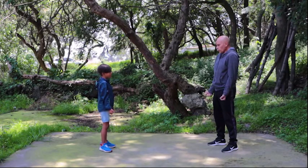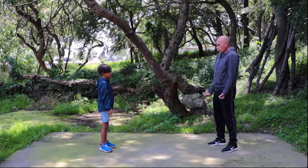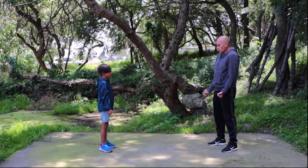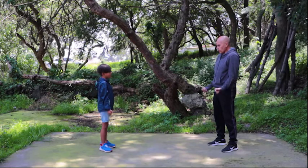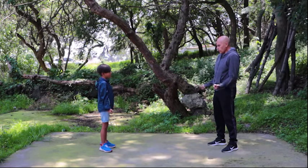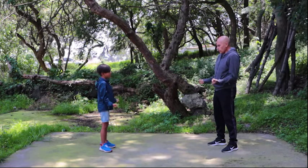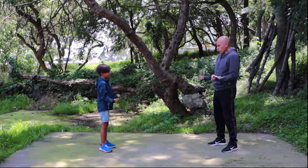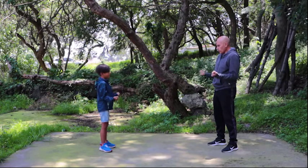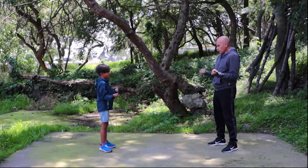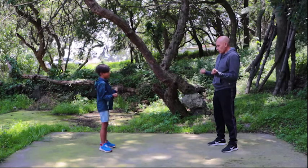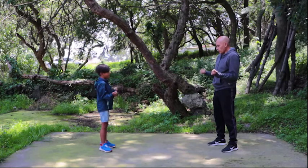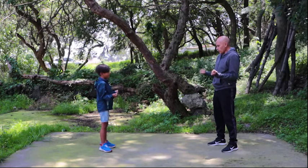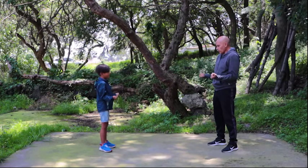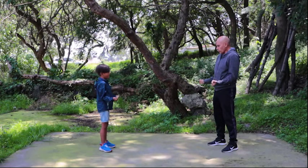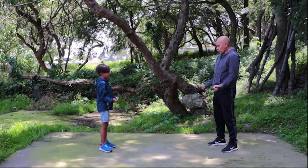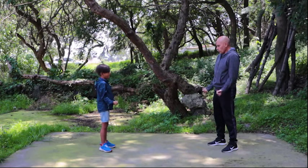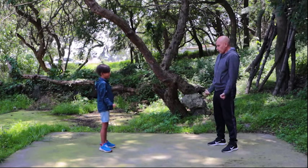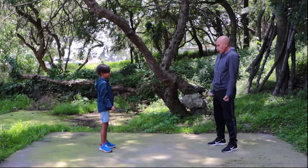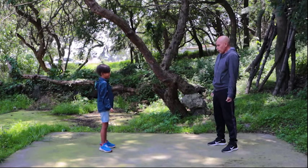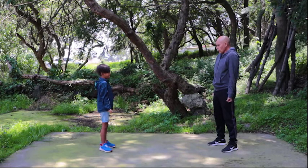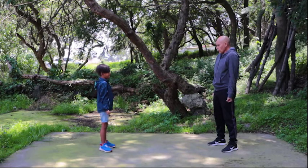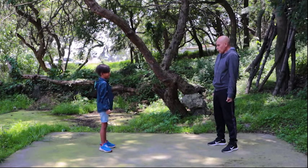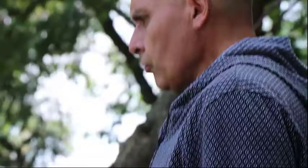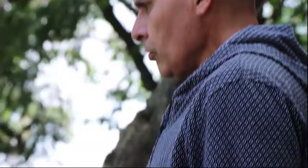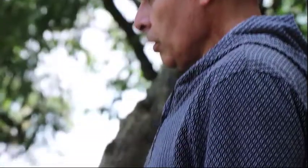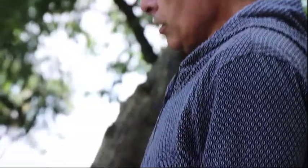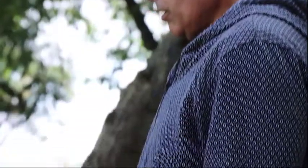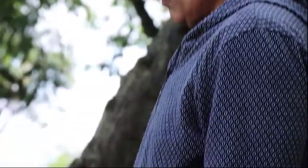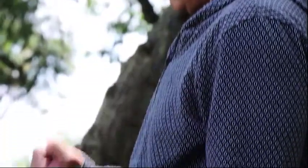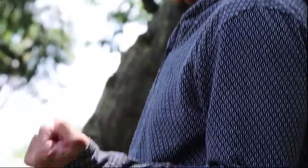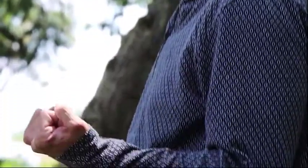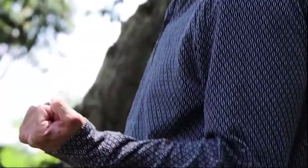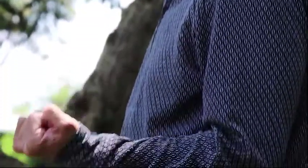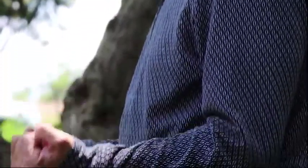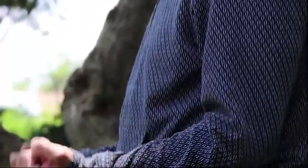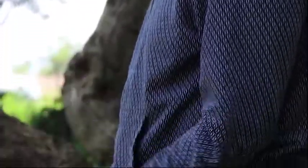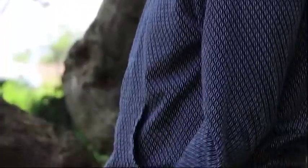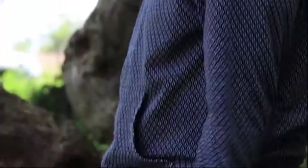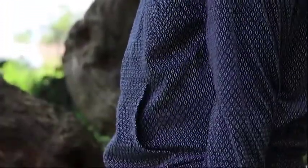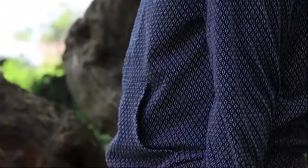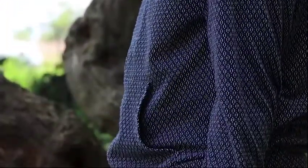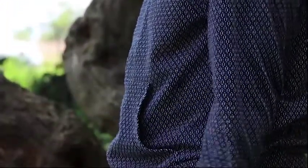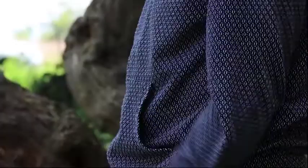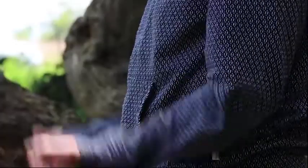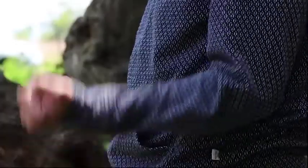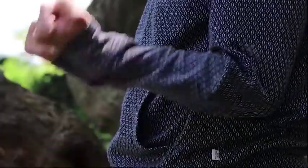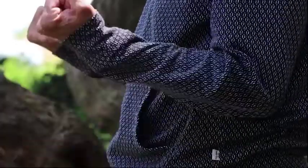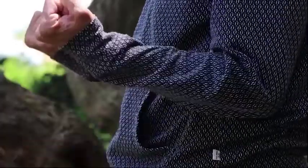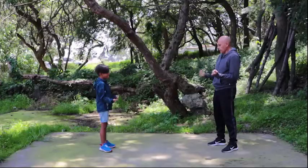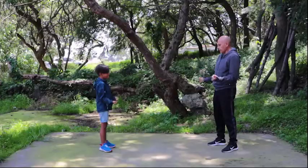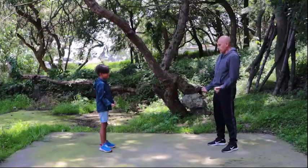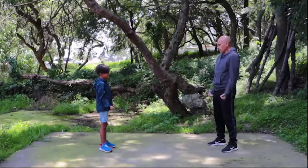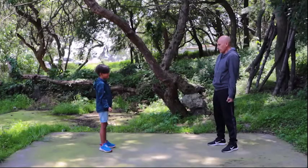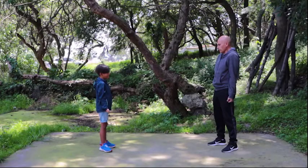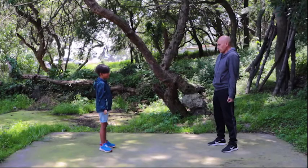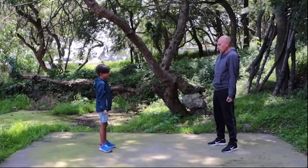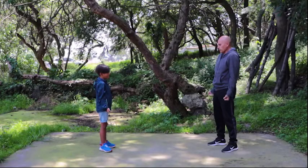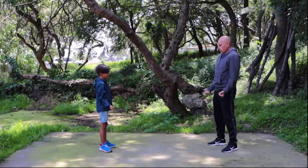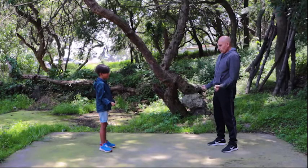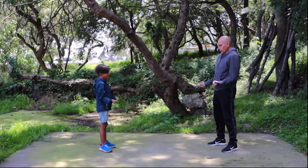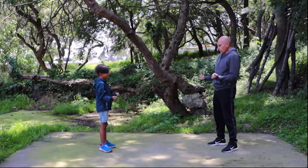cuerpo y vamos a hacer la flexión a 90 grados. Bajamos, flexionamos, exacto, muy bien, Yair, así,